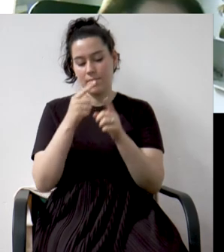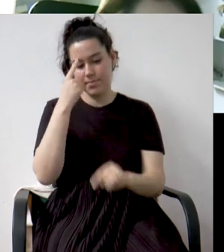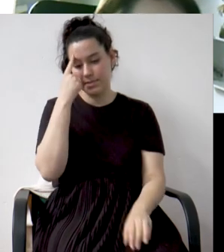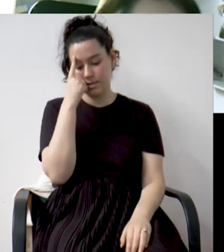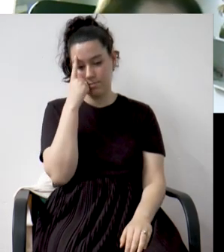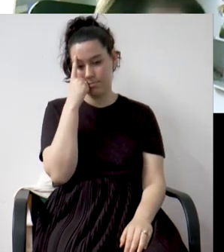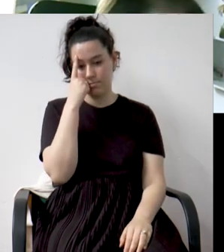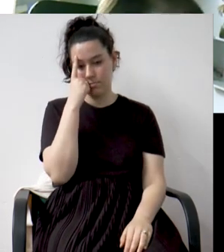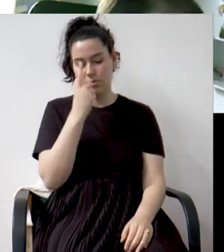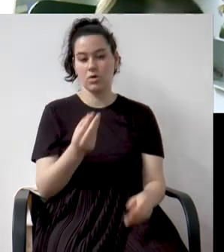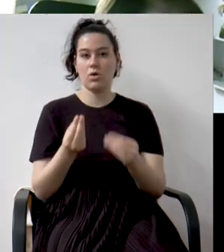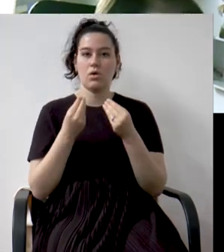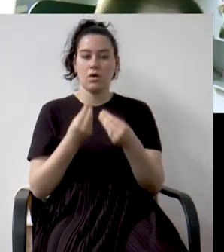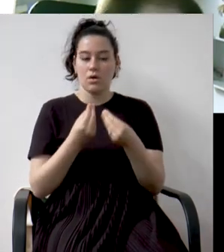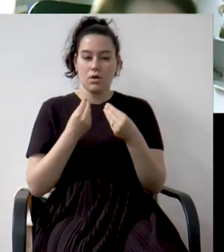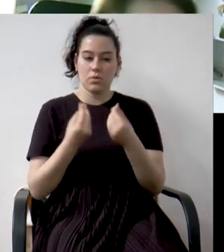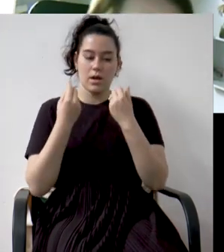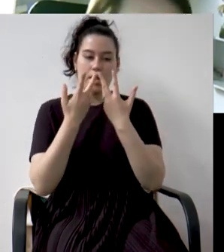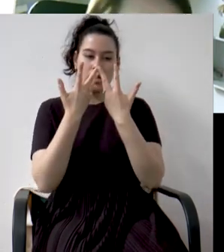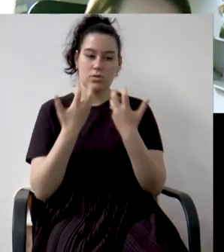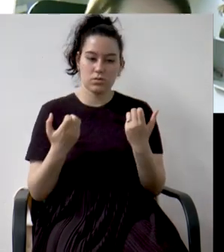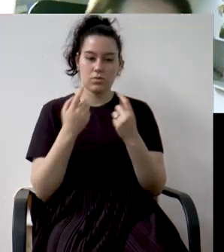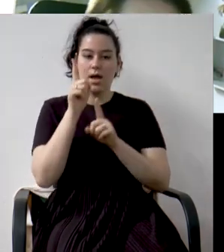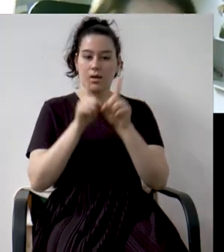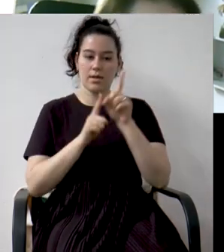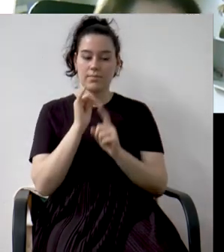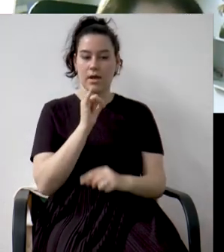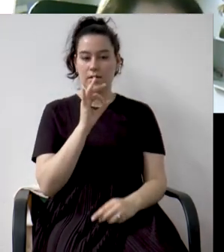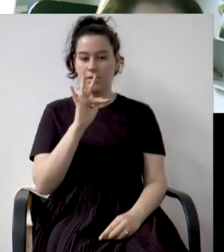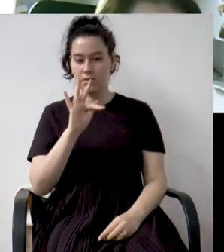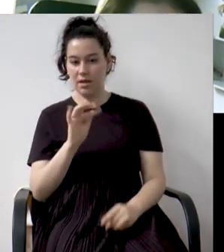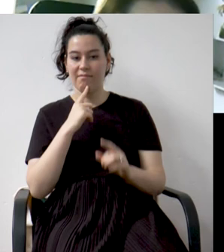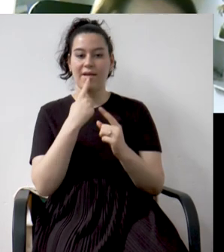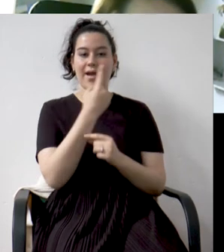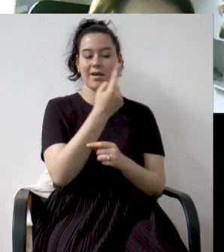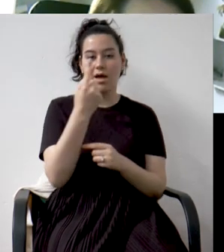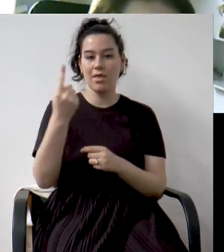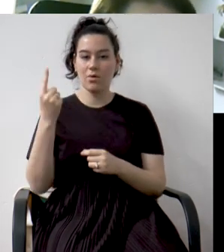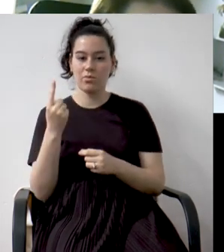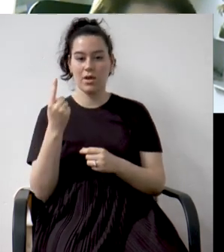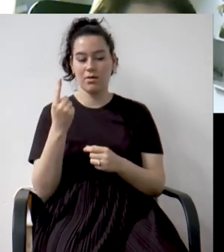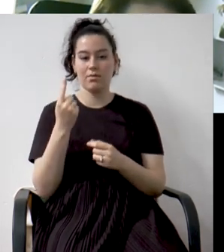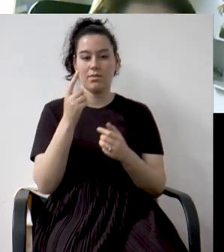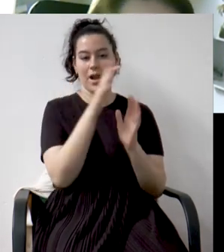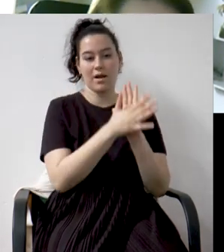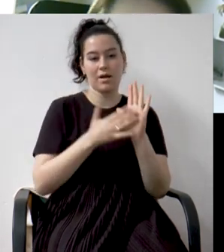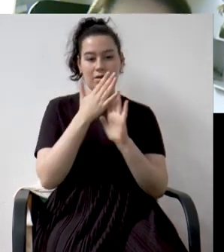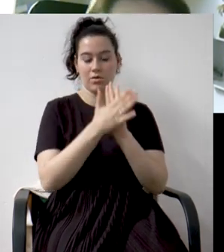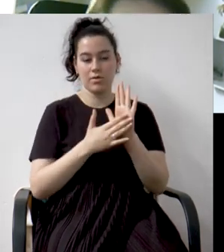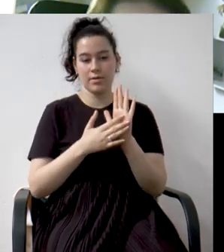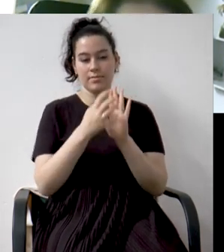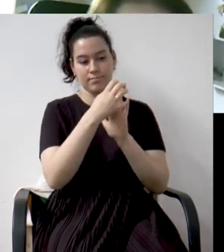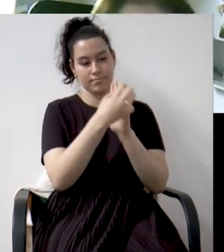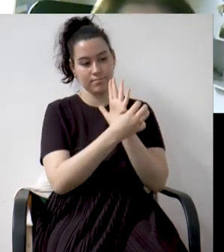es cuál es la estructura académica del ICEF en cada una de las regiones. Porque de repente